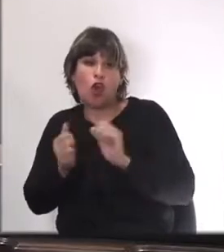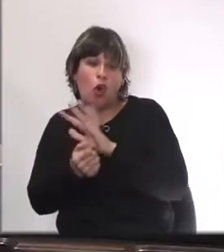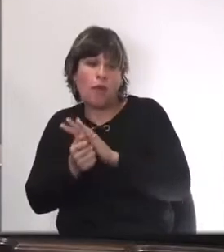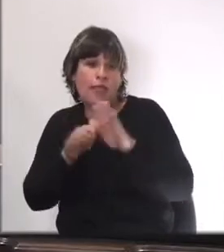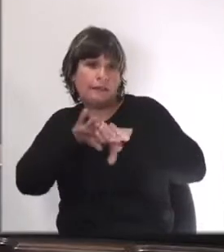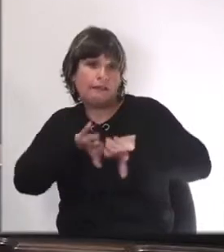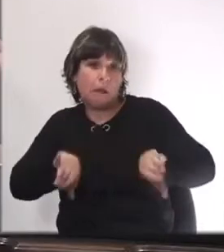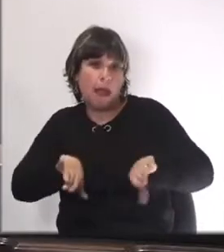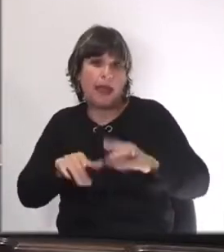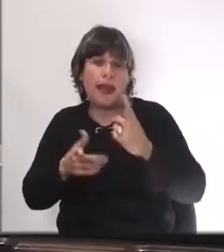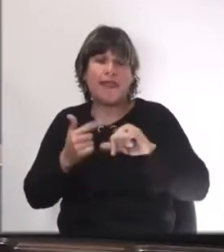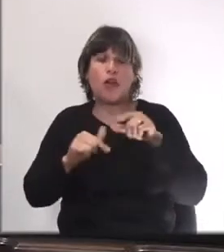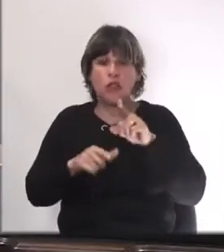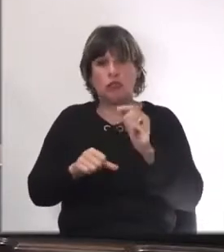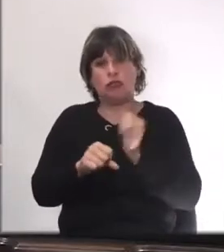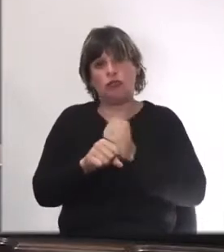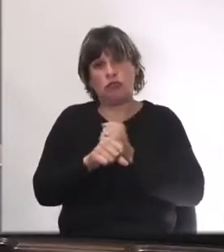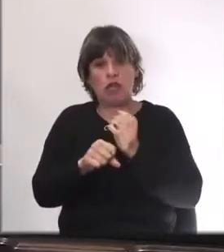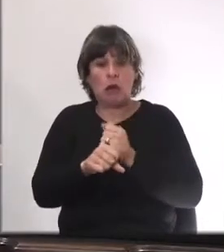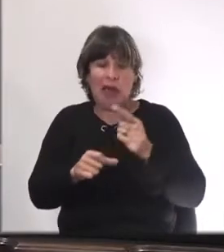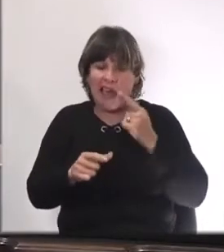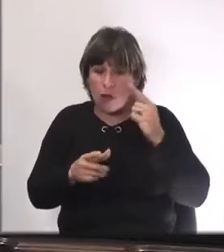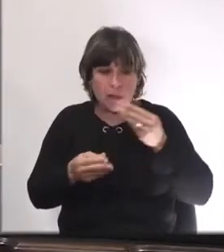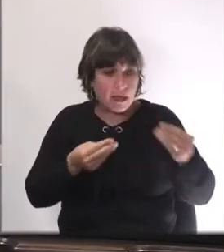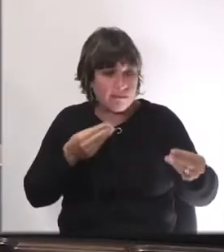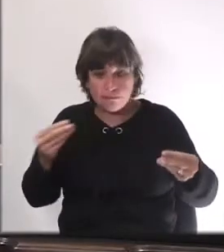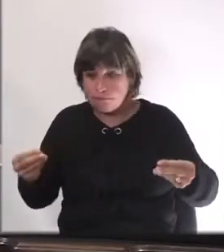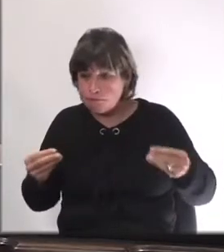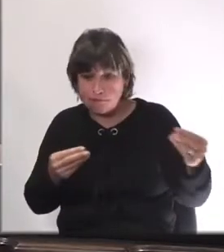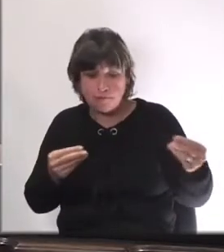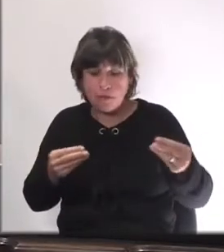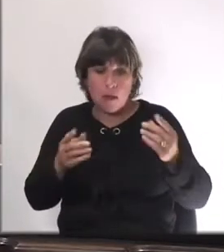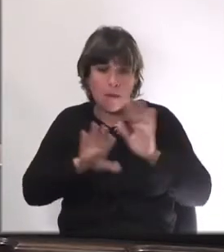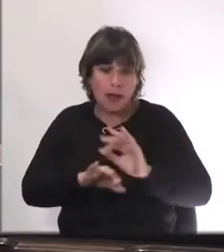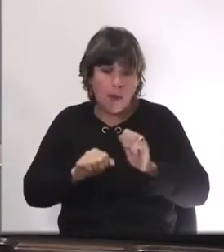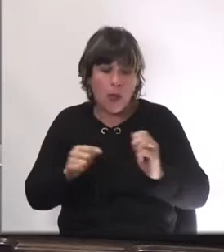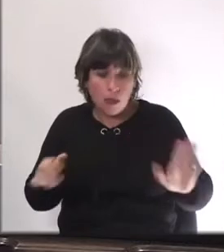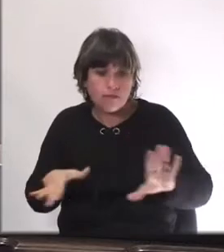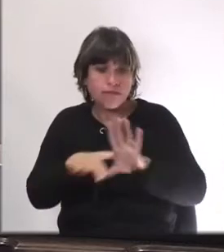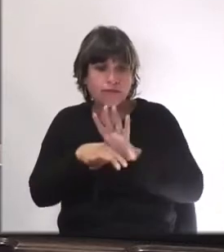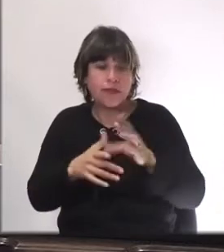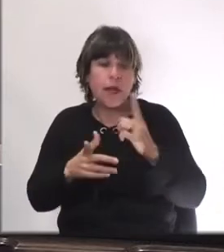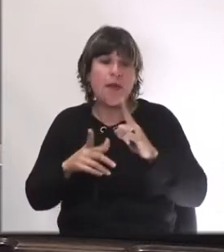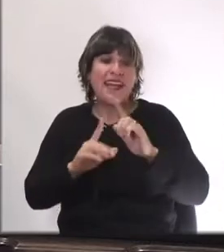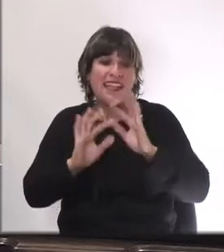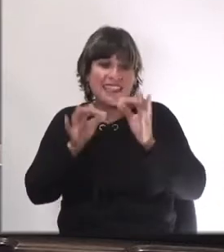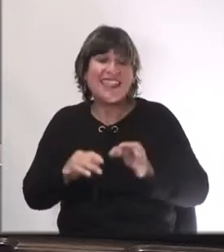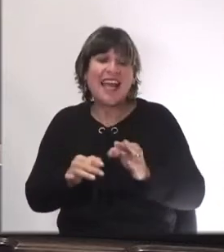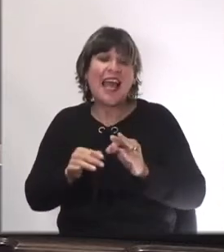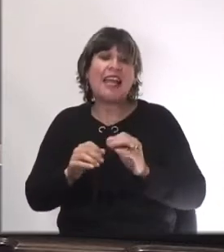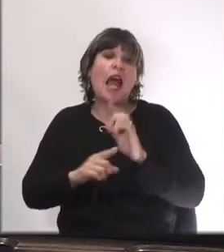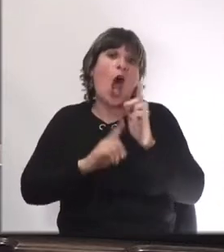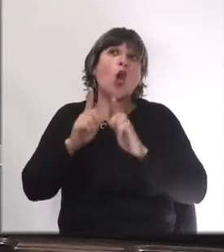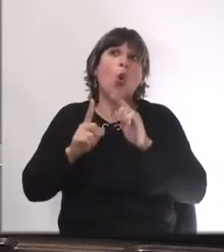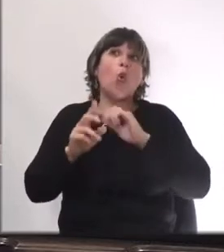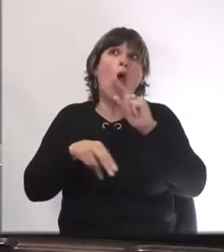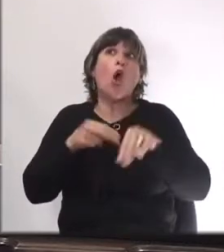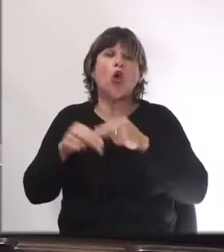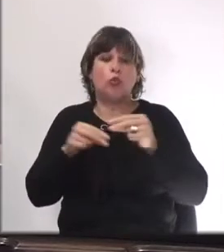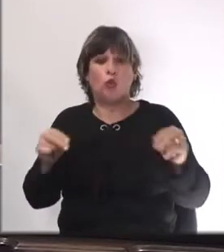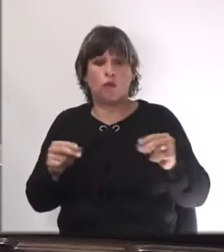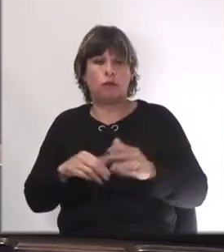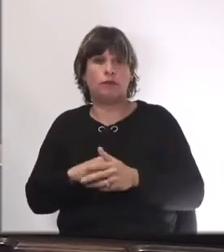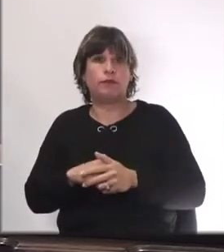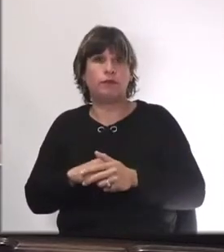y hubo que hacer un trabajo manual para poder conciliar eso y llegar a algunas conclusiones. Sigue